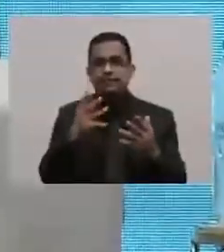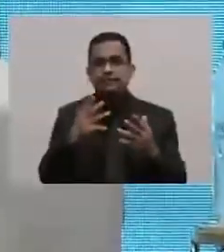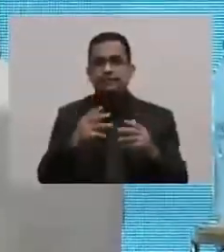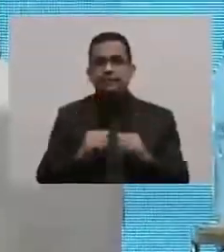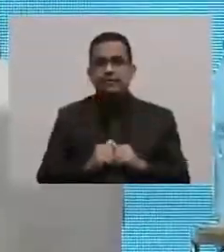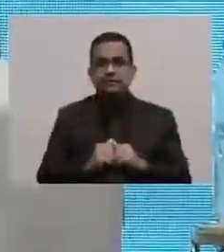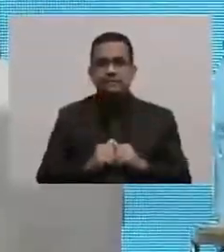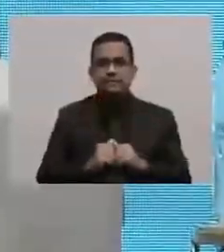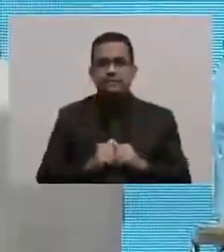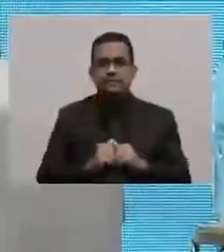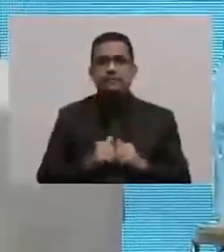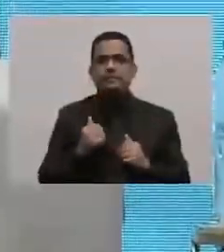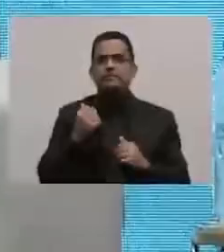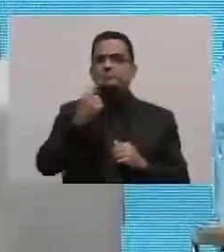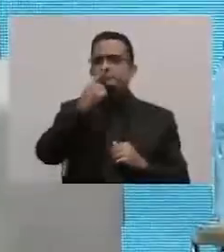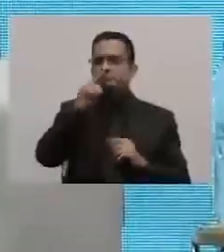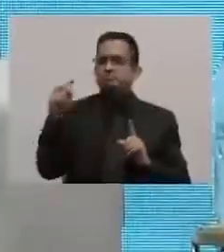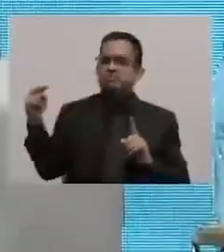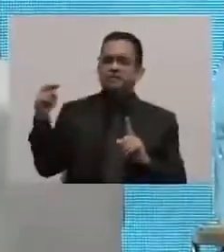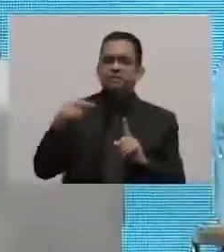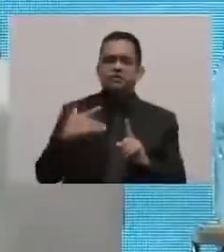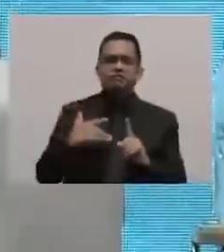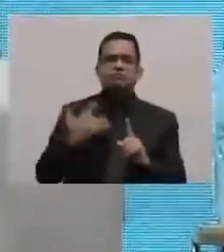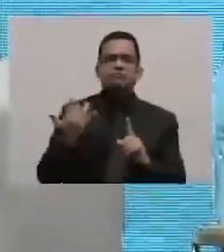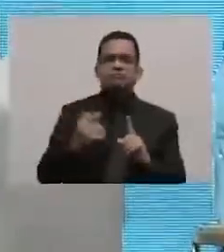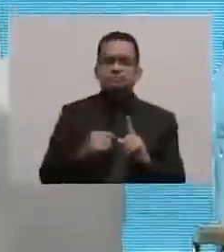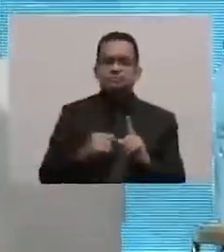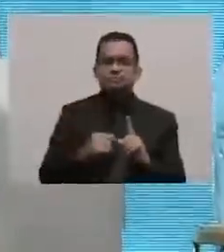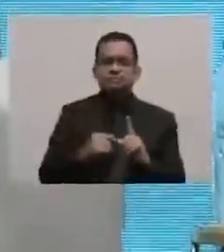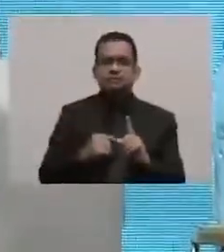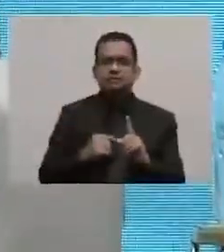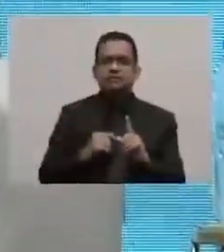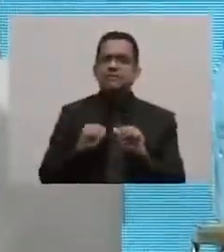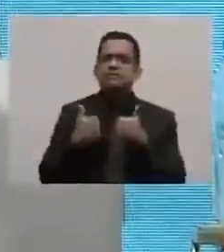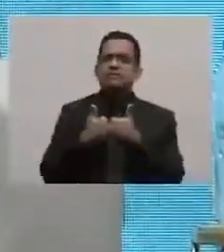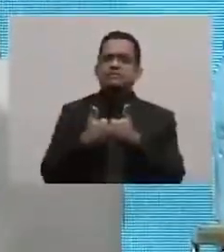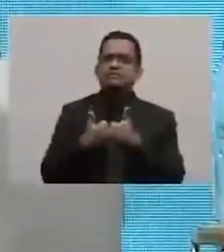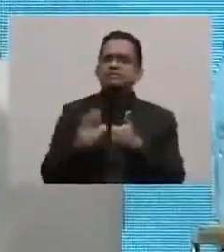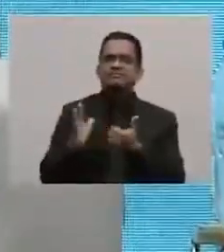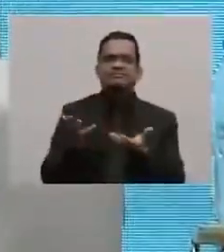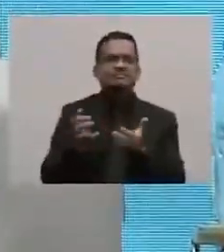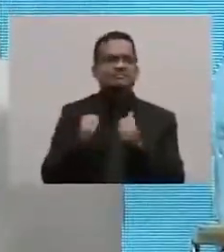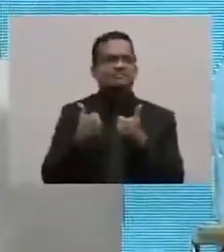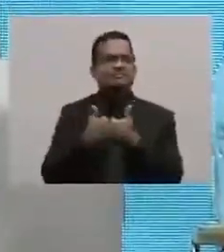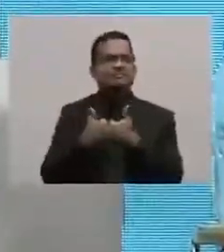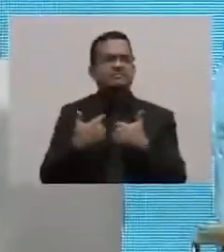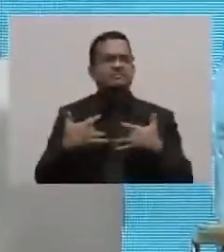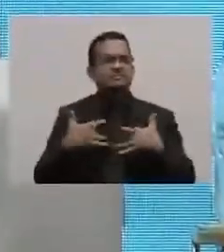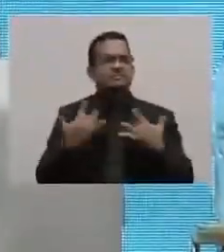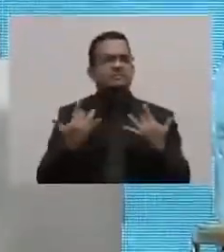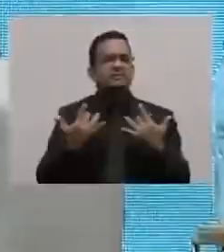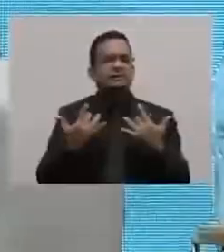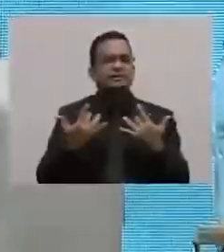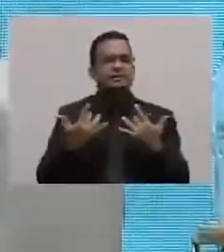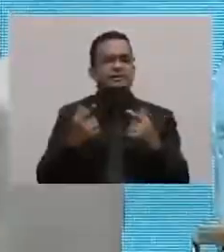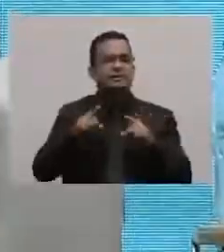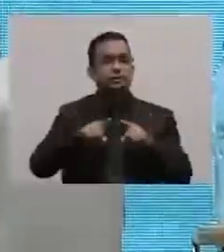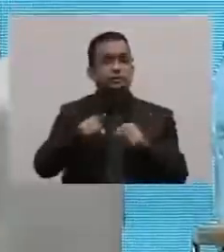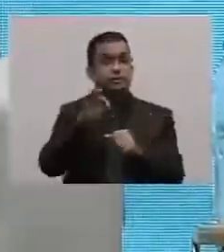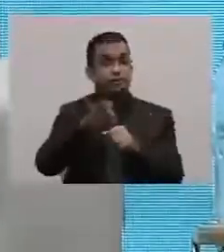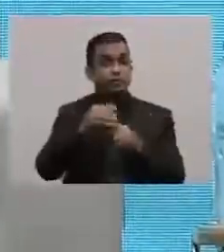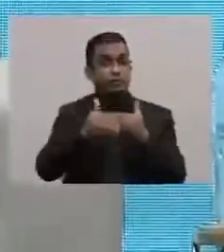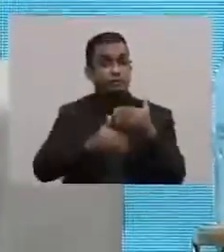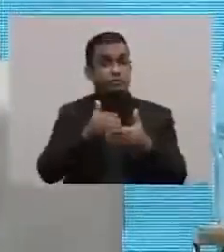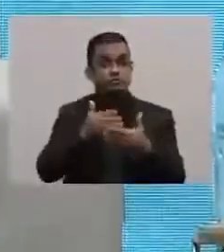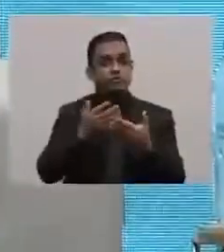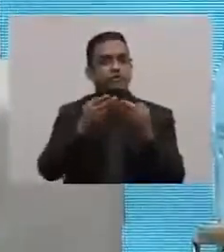gustaría escuchar tu perspectiva de cuáles son esos desafíos más allá de la época electoral, sino